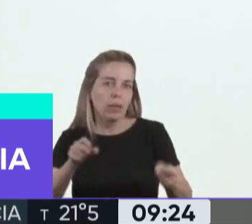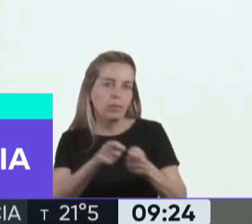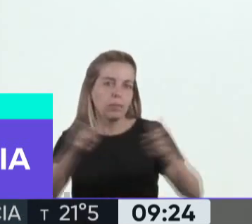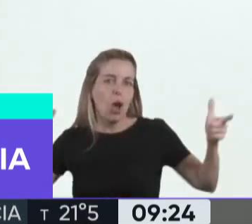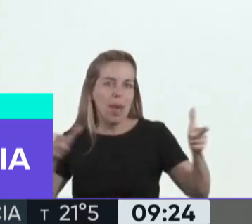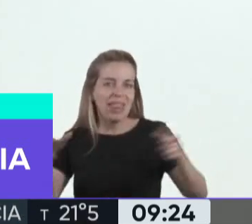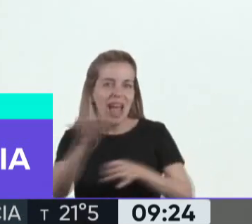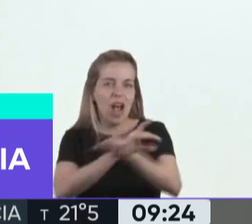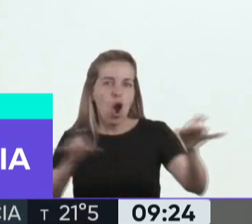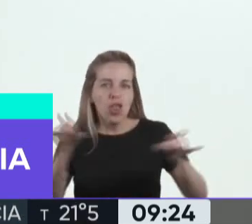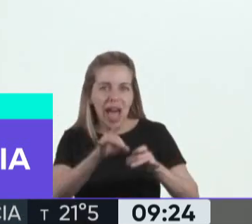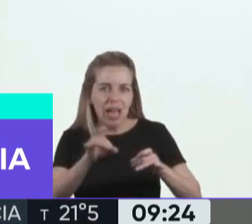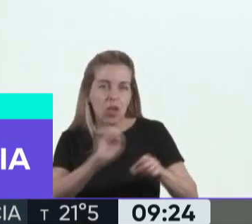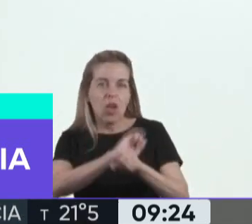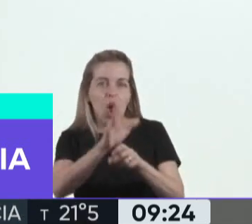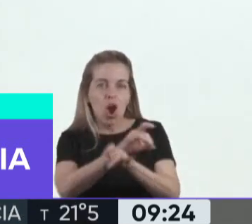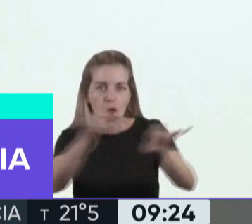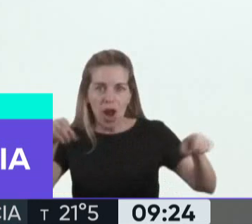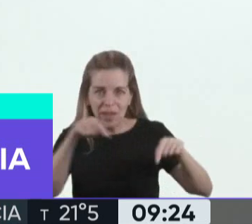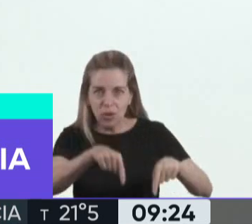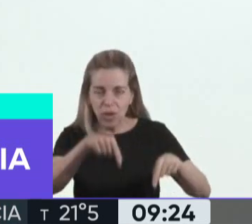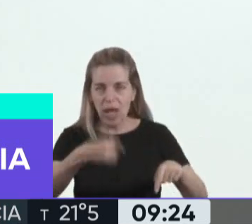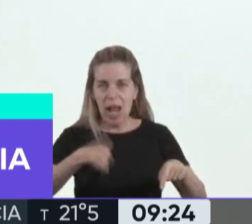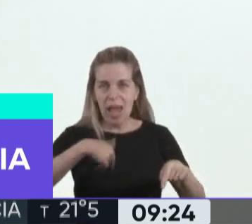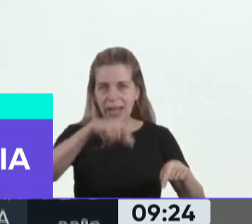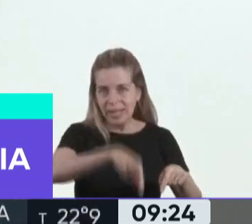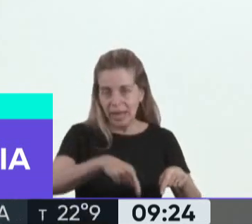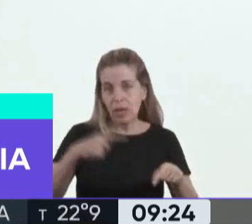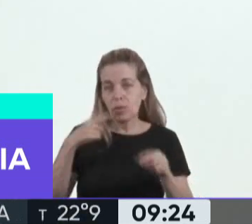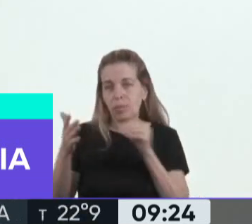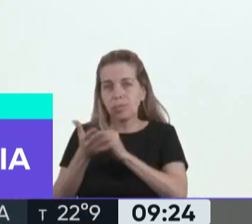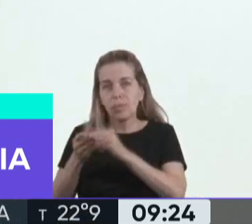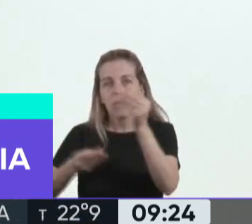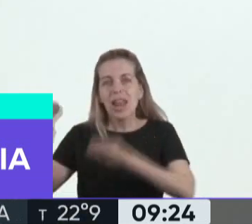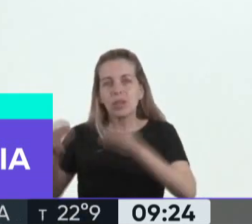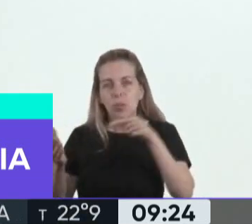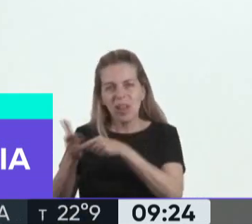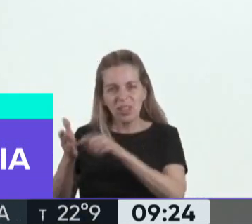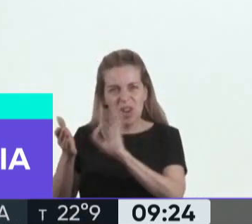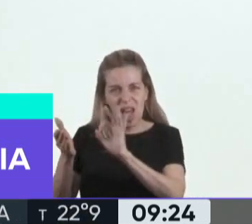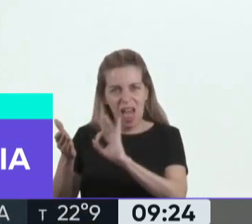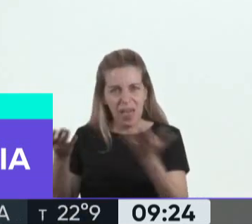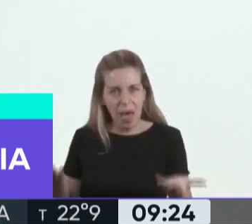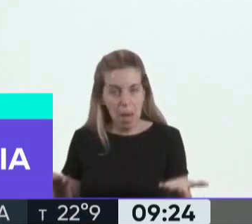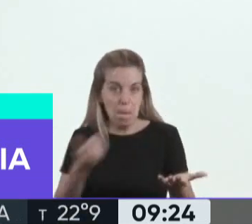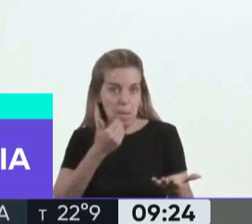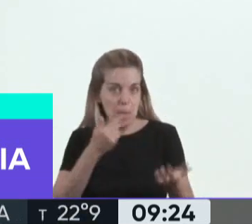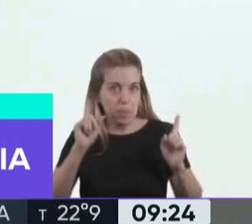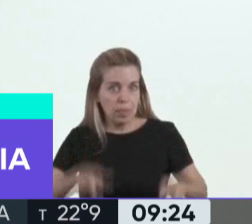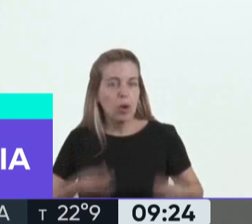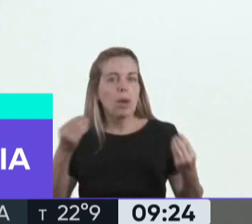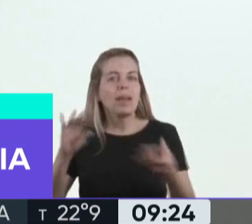está verificando en la Argentina y que probablemente, bueno, no se sabe, seguiría lo que pasa